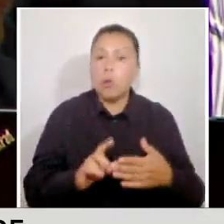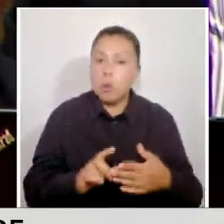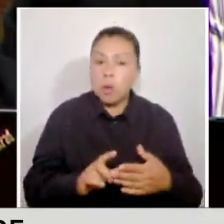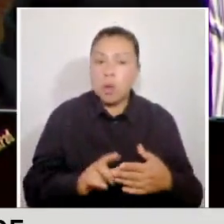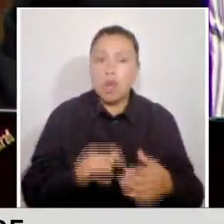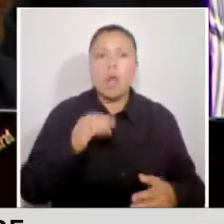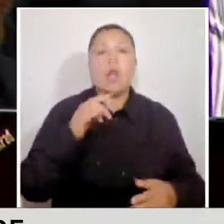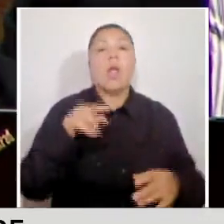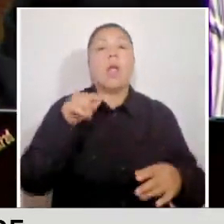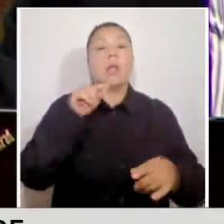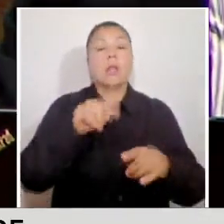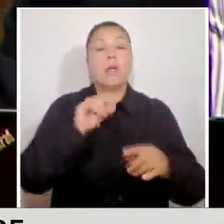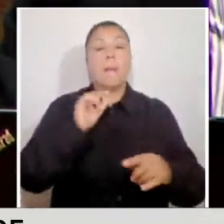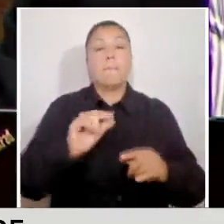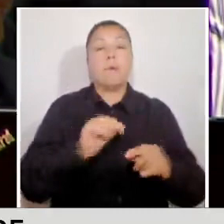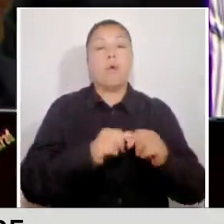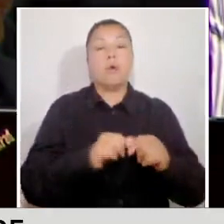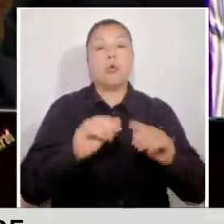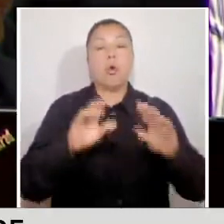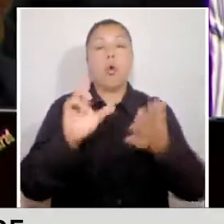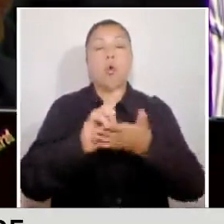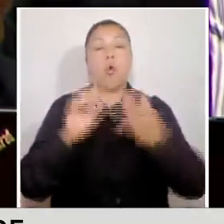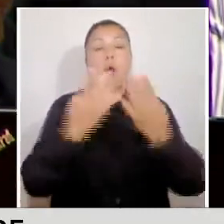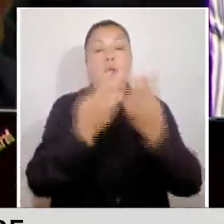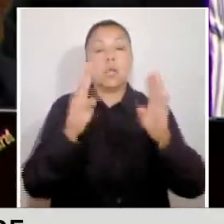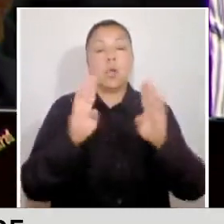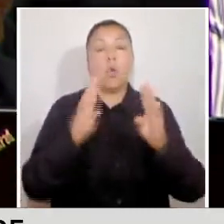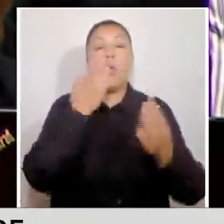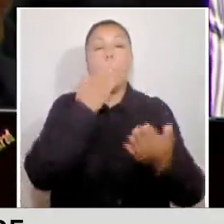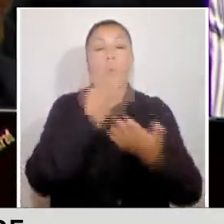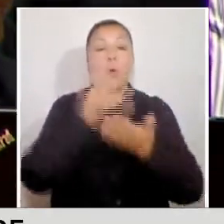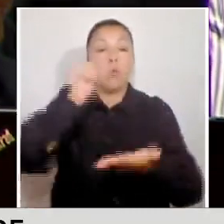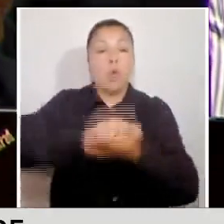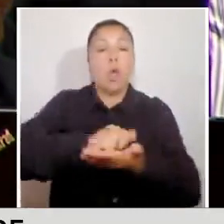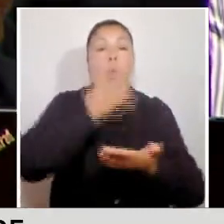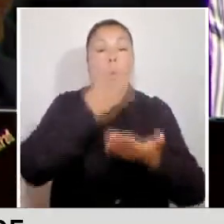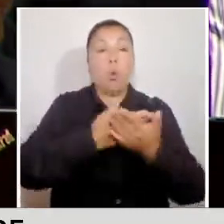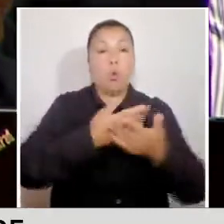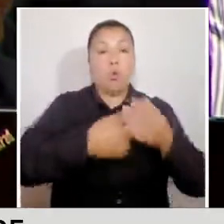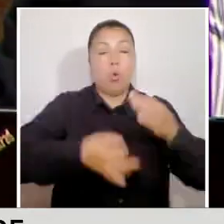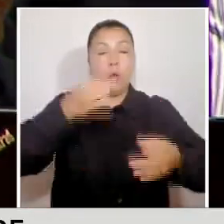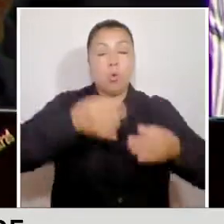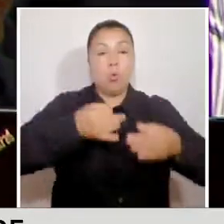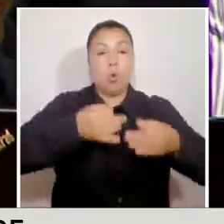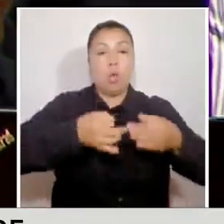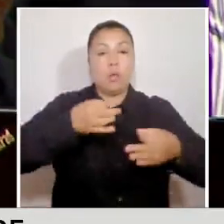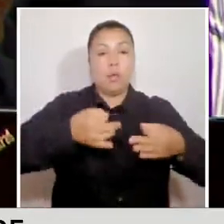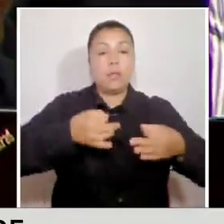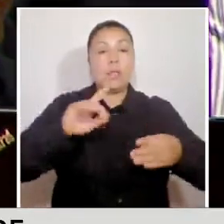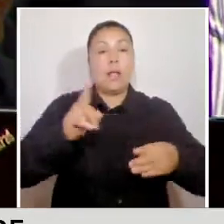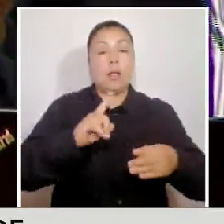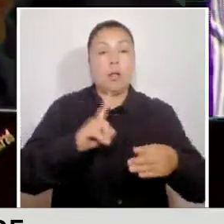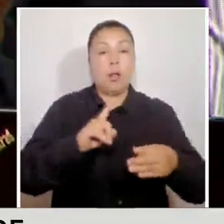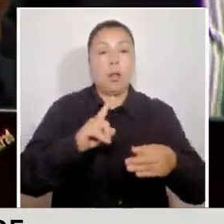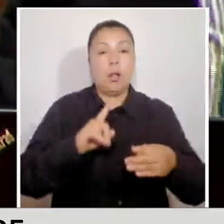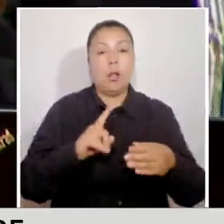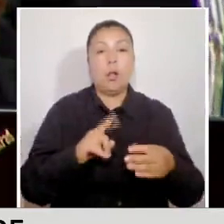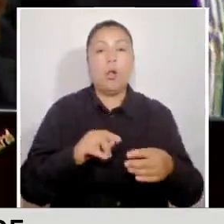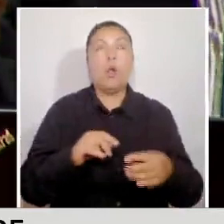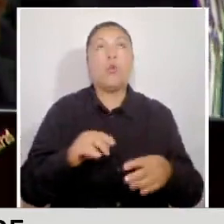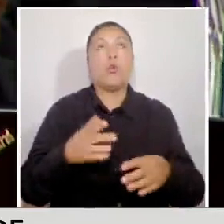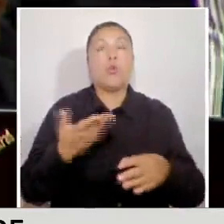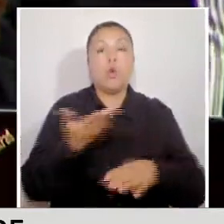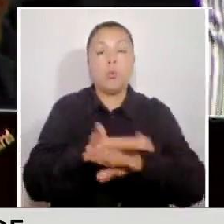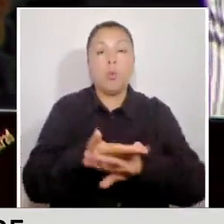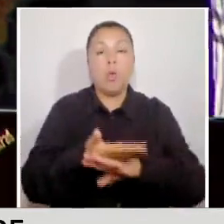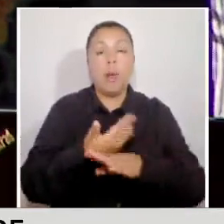provisoria en un centro cerrado será apelable cuando hubiere sido dictada en una audiencia no obstará la procedencia del recurso la circunstancia